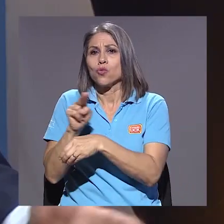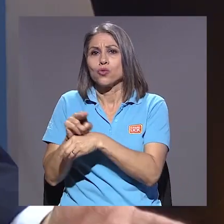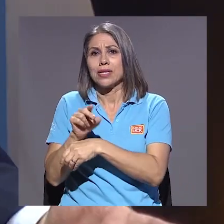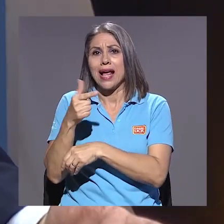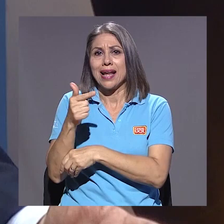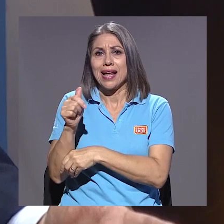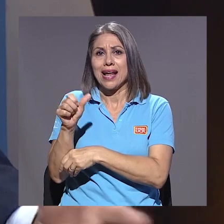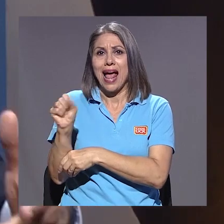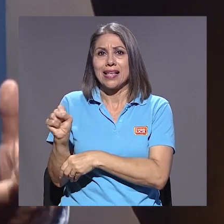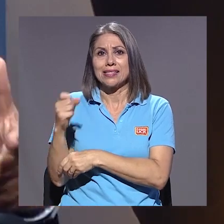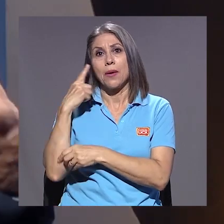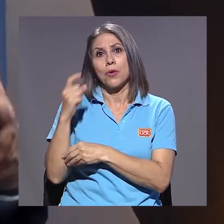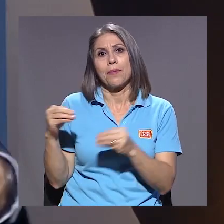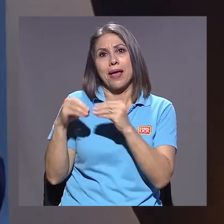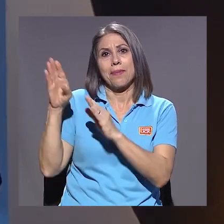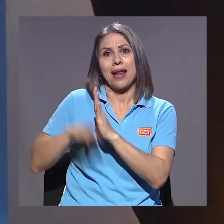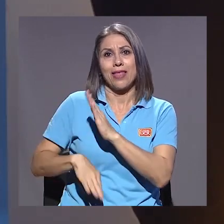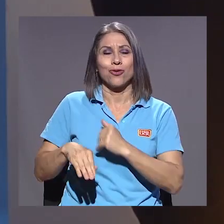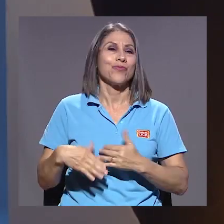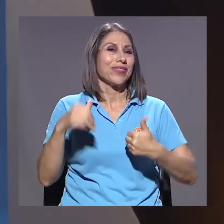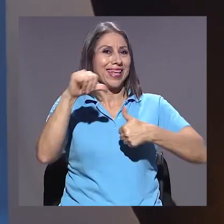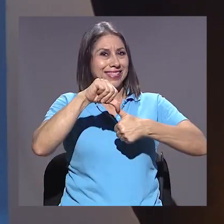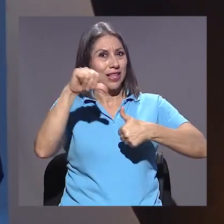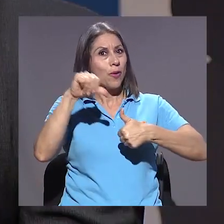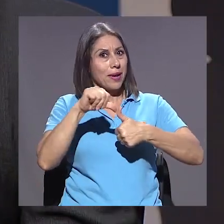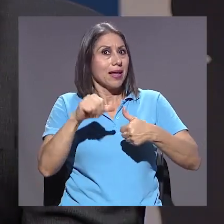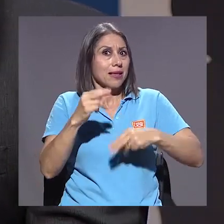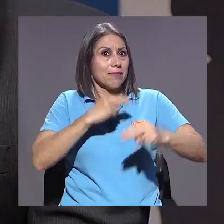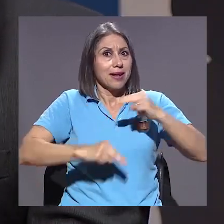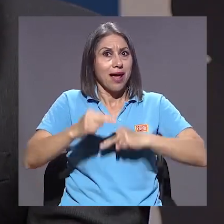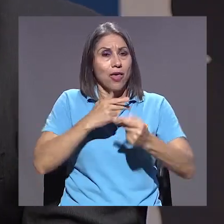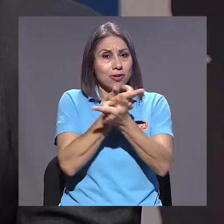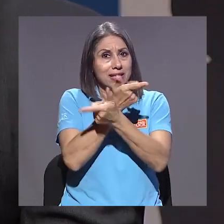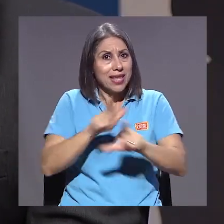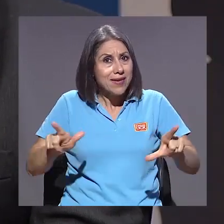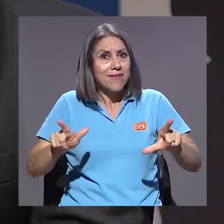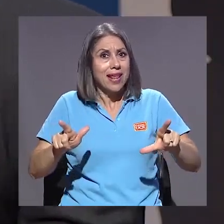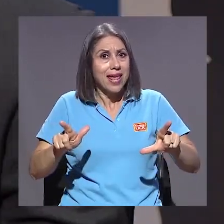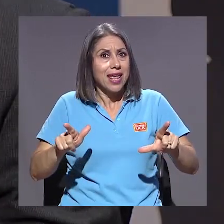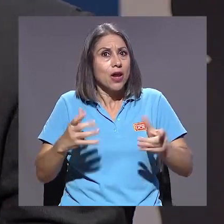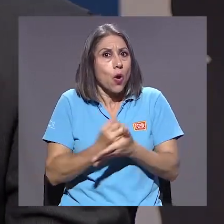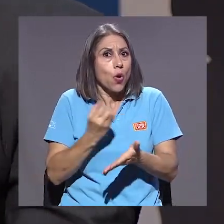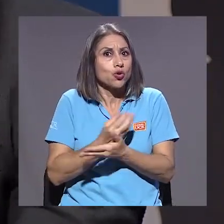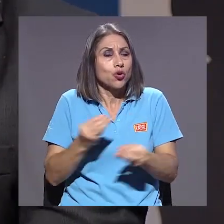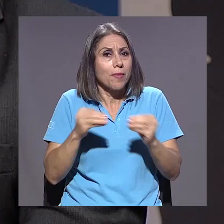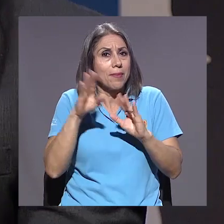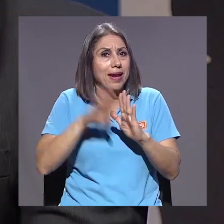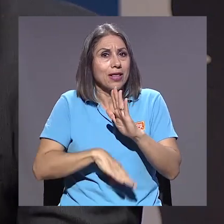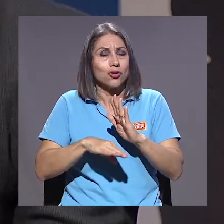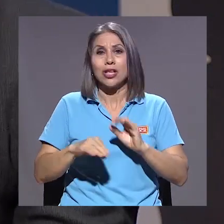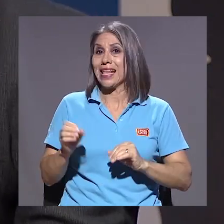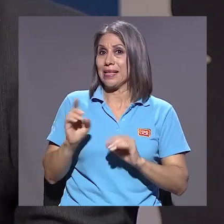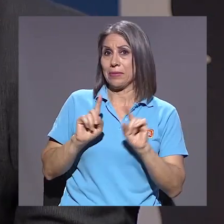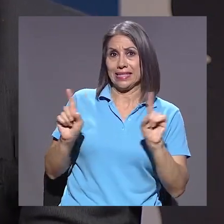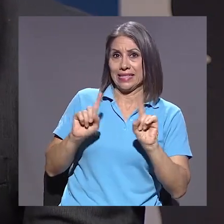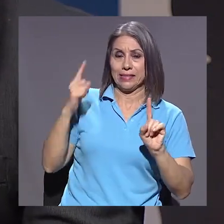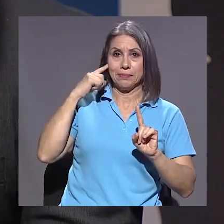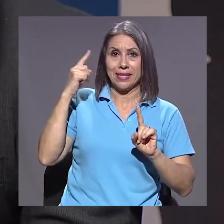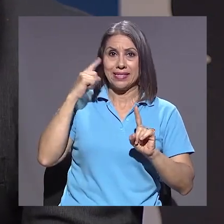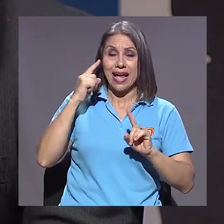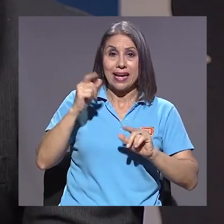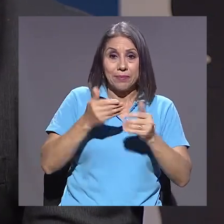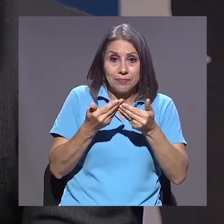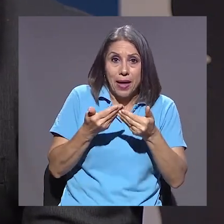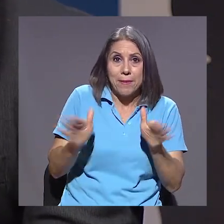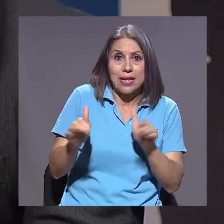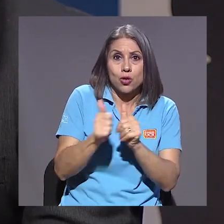el mercado es libre, ¿verdad? Y hablamos de costos marginales para entrar. Sí, pero incluso sin pensar en la apertura de un mercado, las distribuidoras